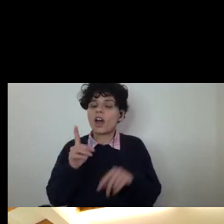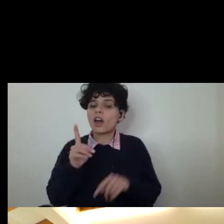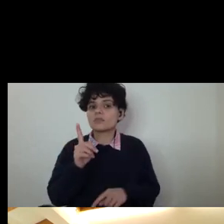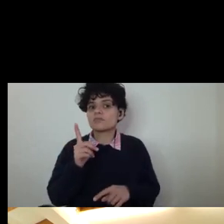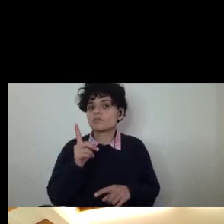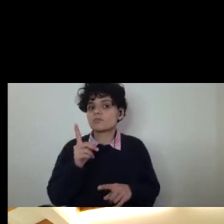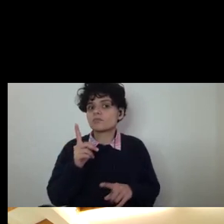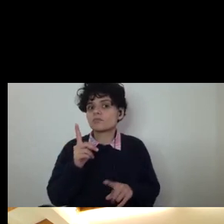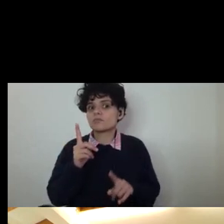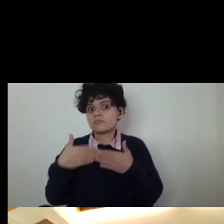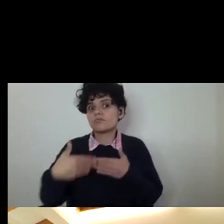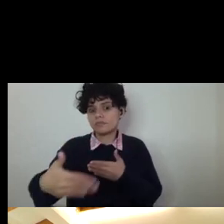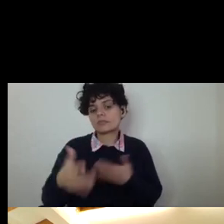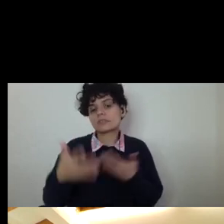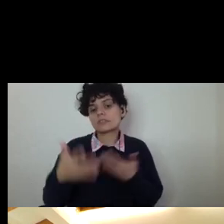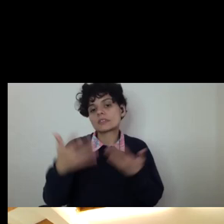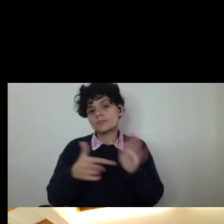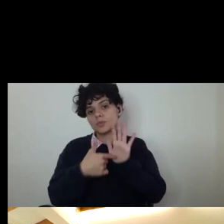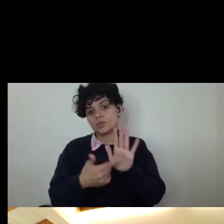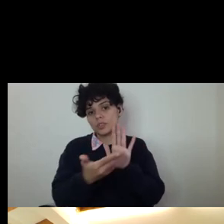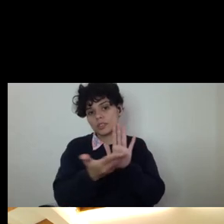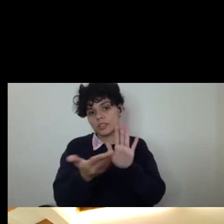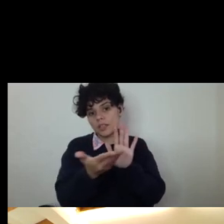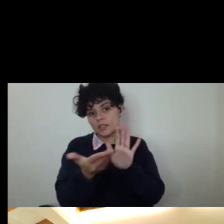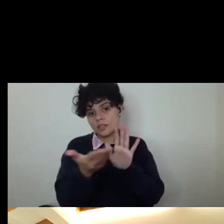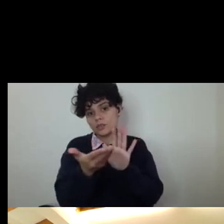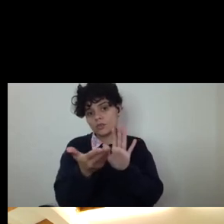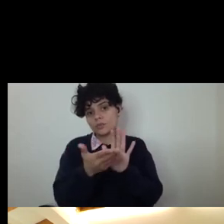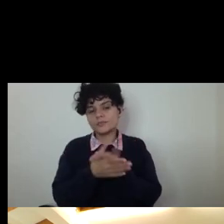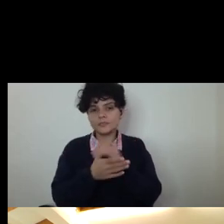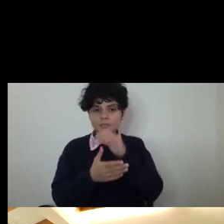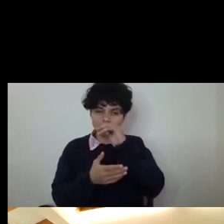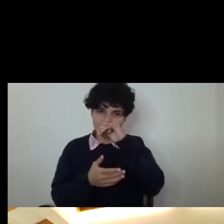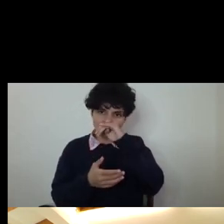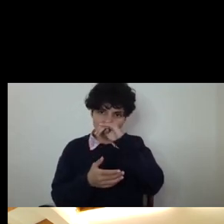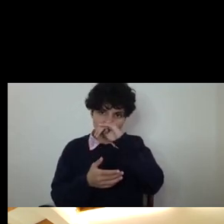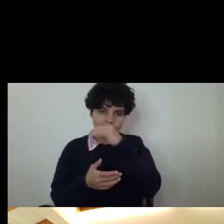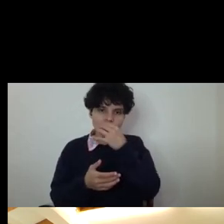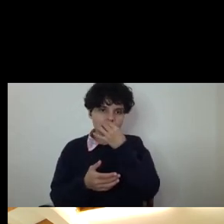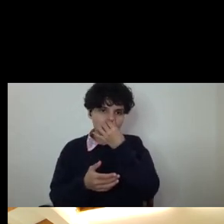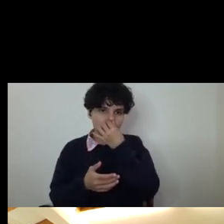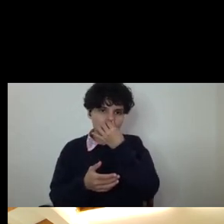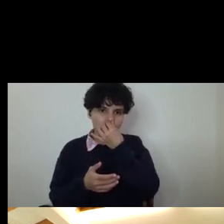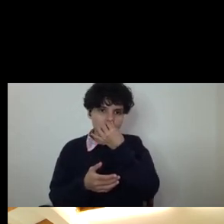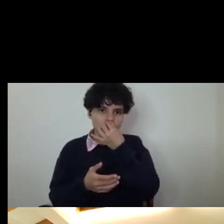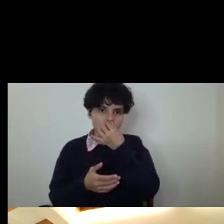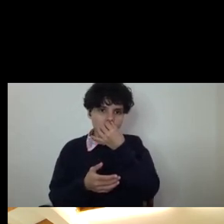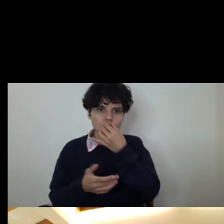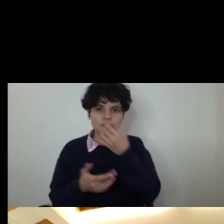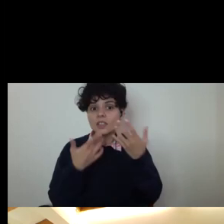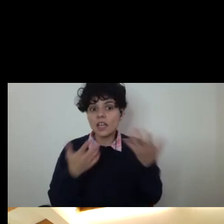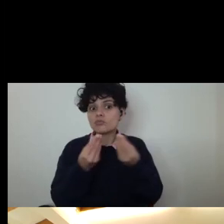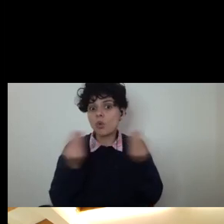Bueno, estábamos ahí en que yo les estaba contando que todavía, pese a todos estos